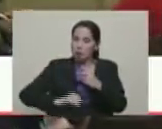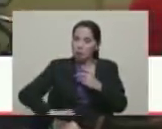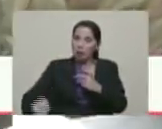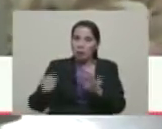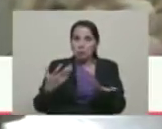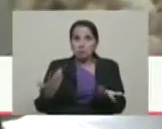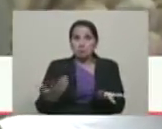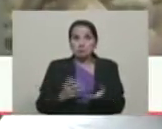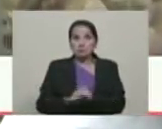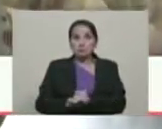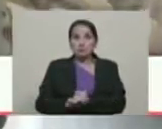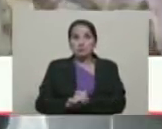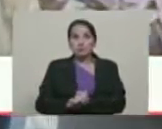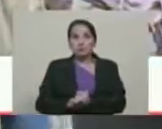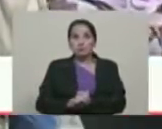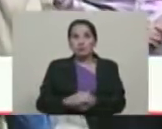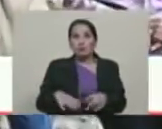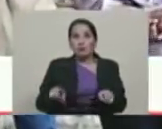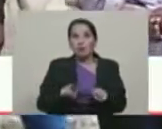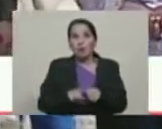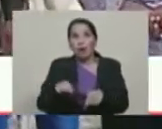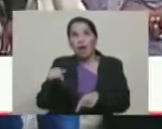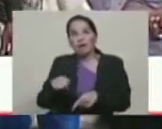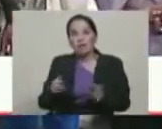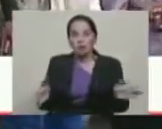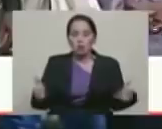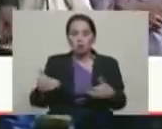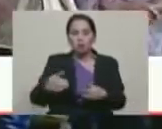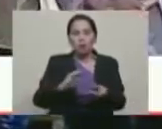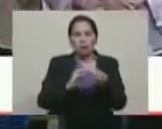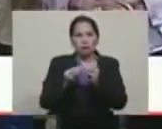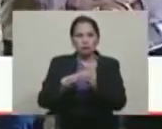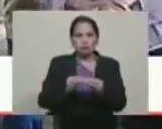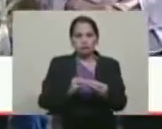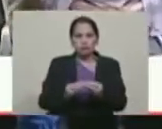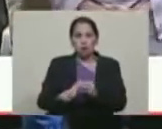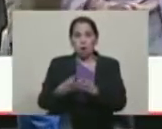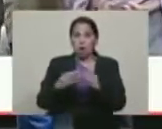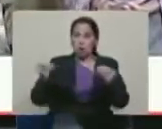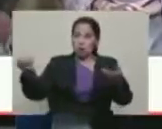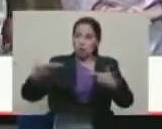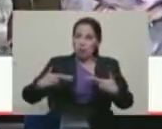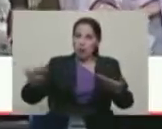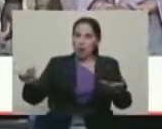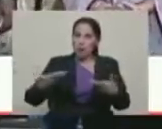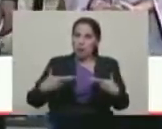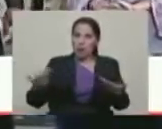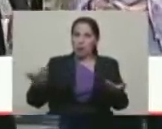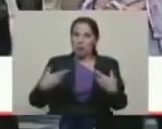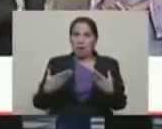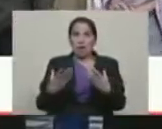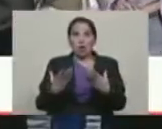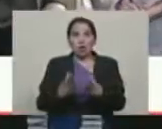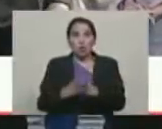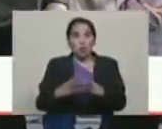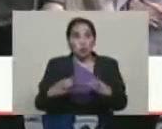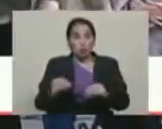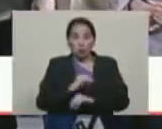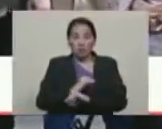Igualmente, estamos aquí en el centro empaquetado, donde llega todo, pues. Aquí llega el producto